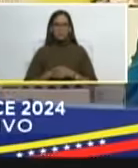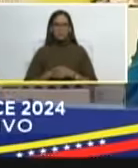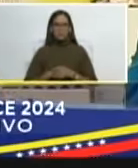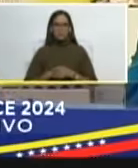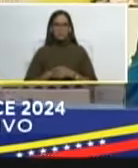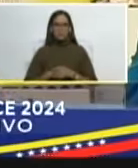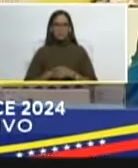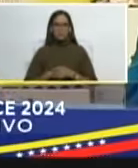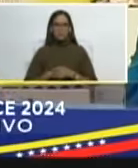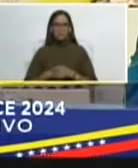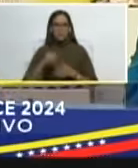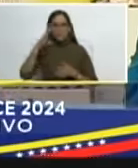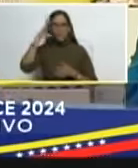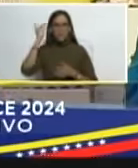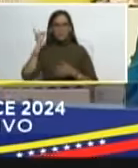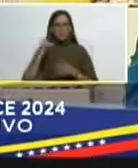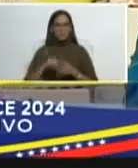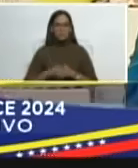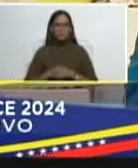Delcy Rodríguez,